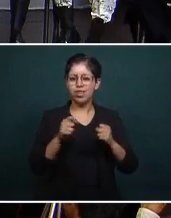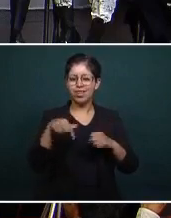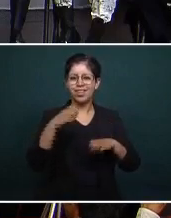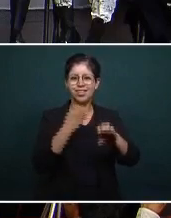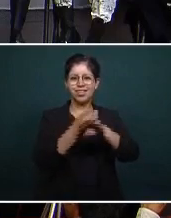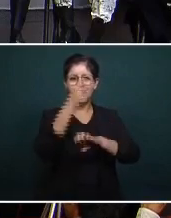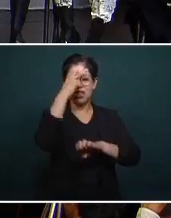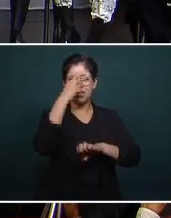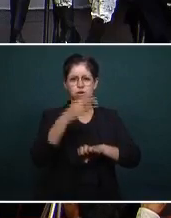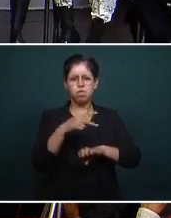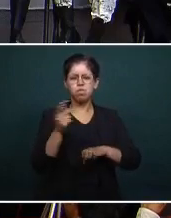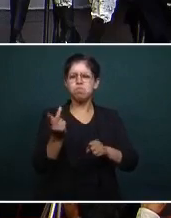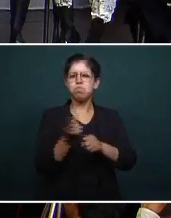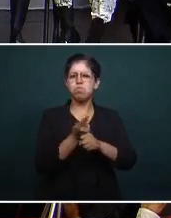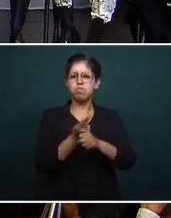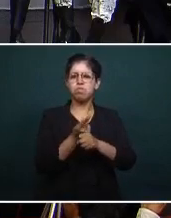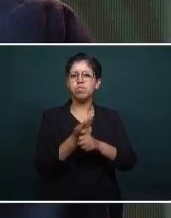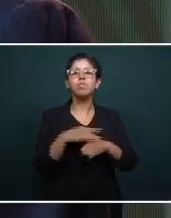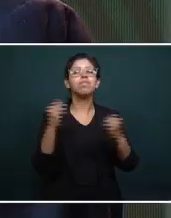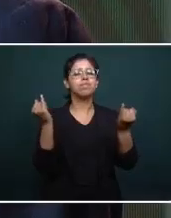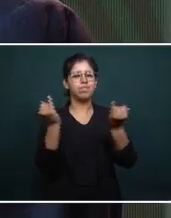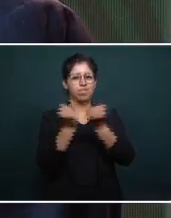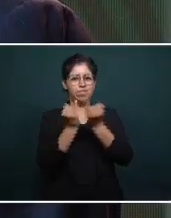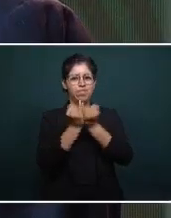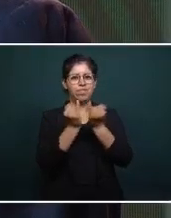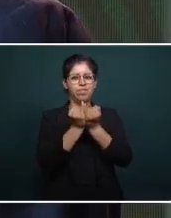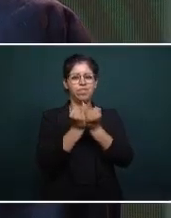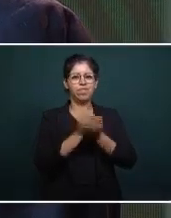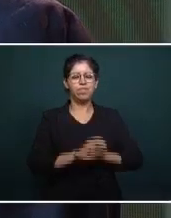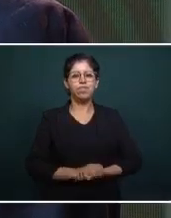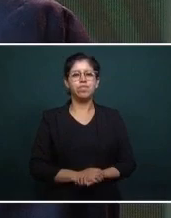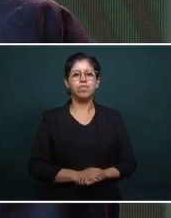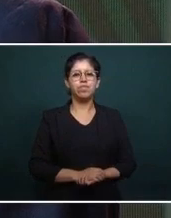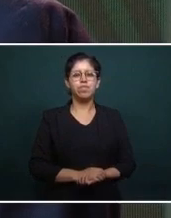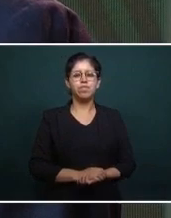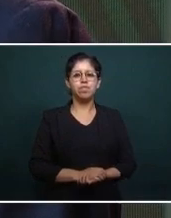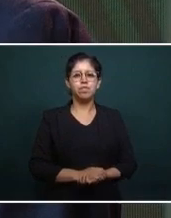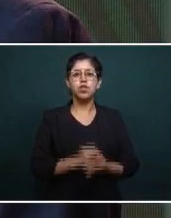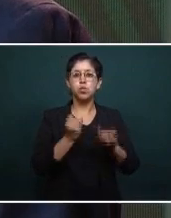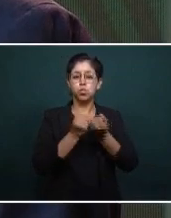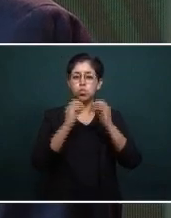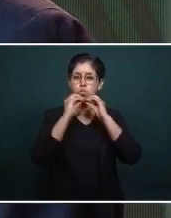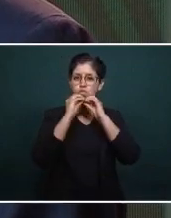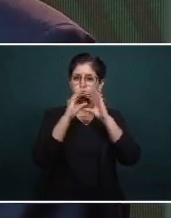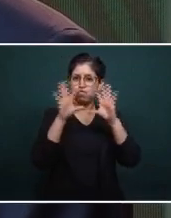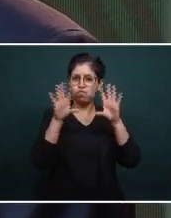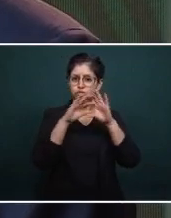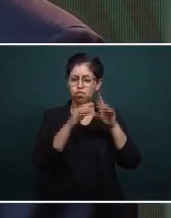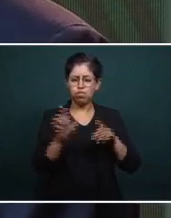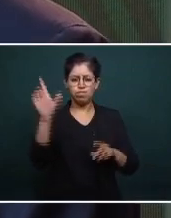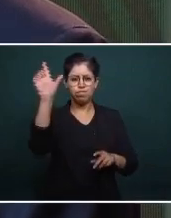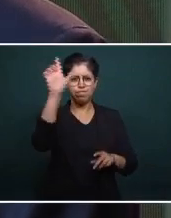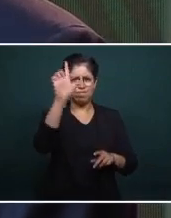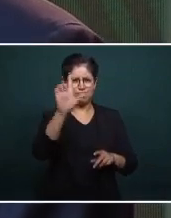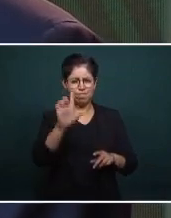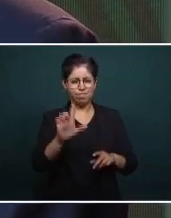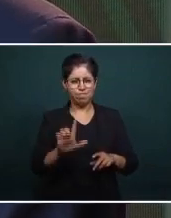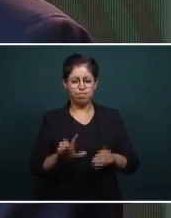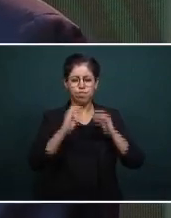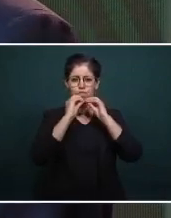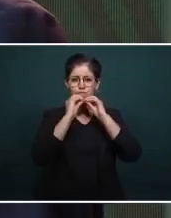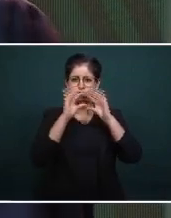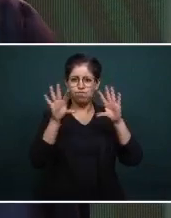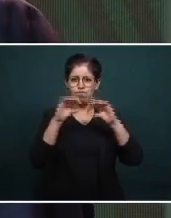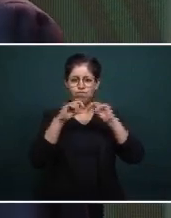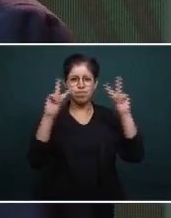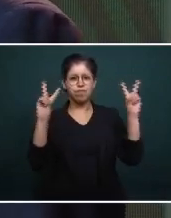México. También vamos a informar, como todos los lunes,